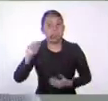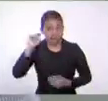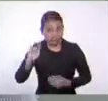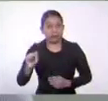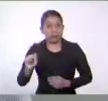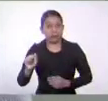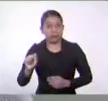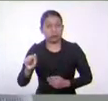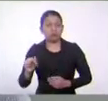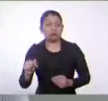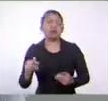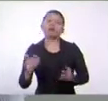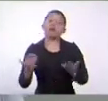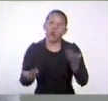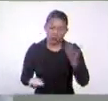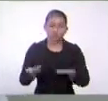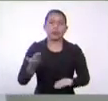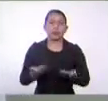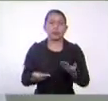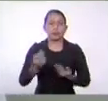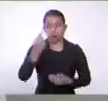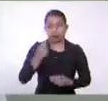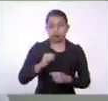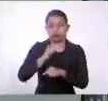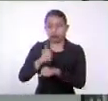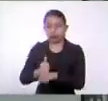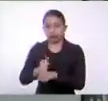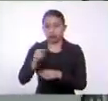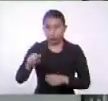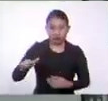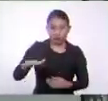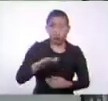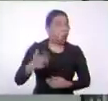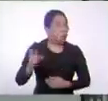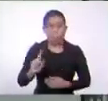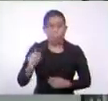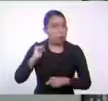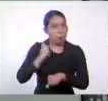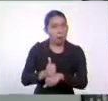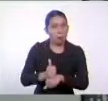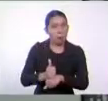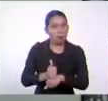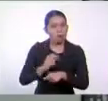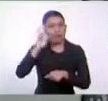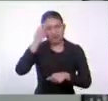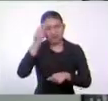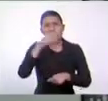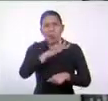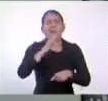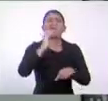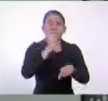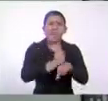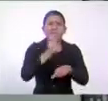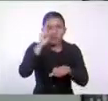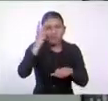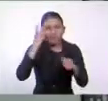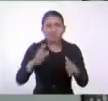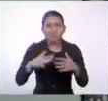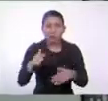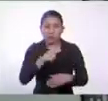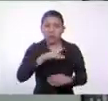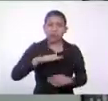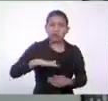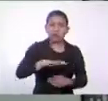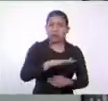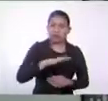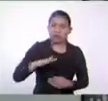ser determinado o indeterminado. Cuando hablamos de un espacio determinado, nos referimos a aquel